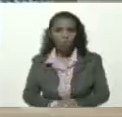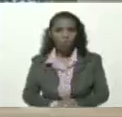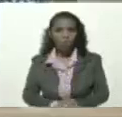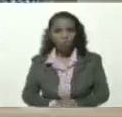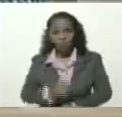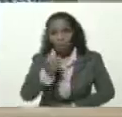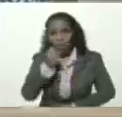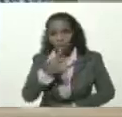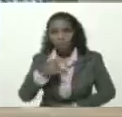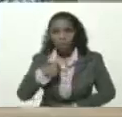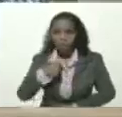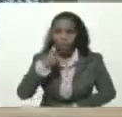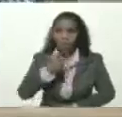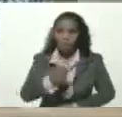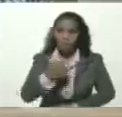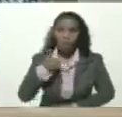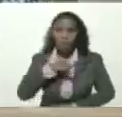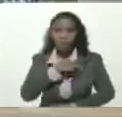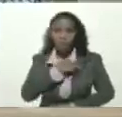Bueno, como les decía, estamos